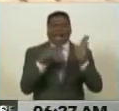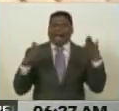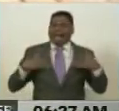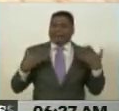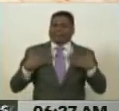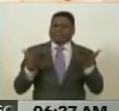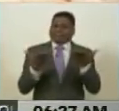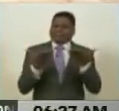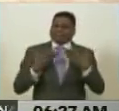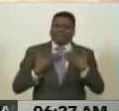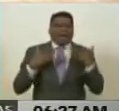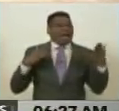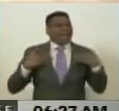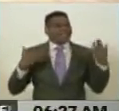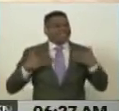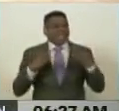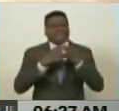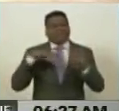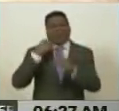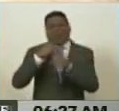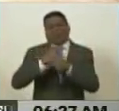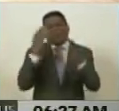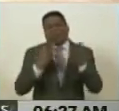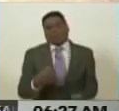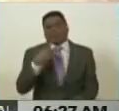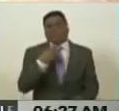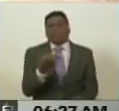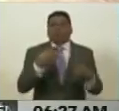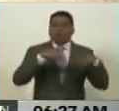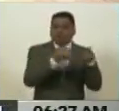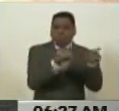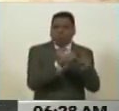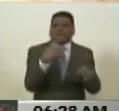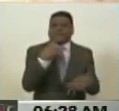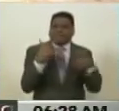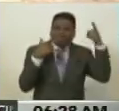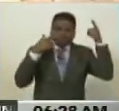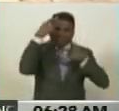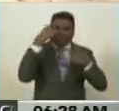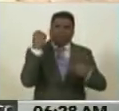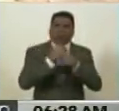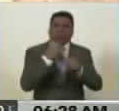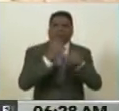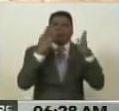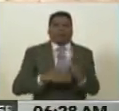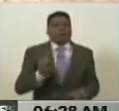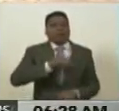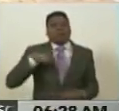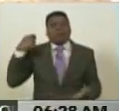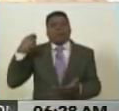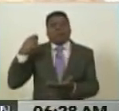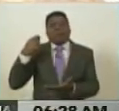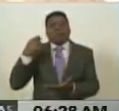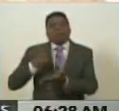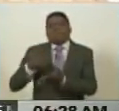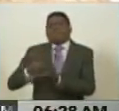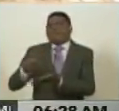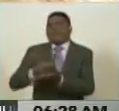dándonos felicidad a los trabajadores y las trabajadoras y diciéndonos lo mismo que nos decía el comandante Chávez, los trabajadores no vamos a pagar la crisis de esta guerra